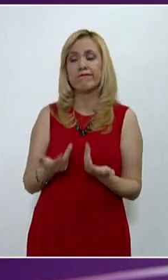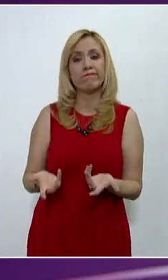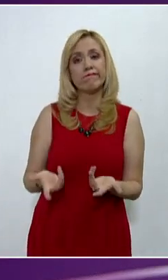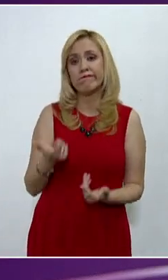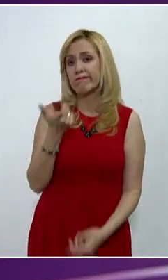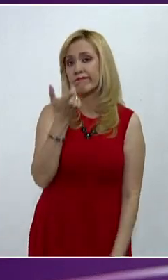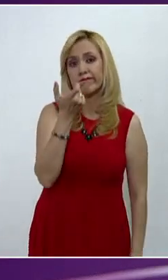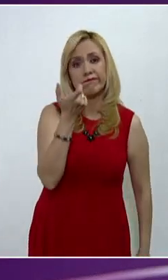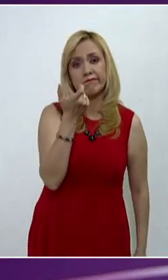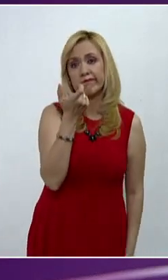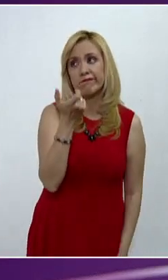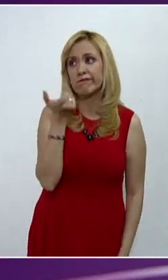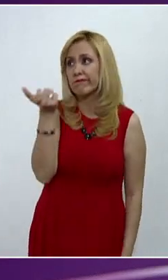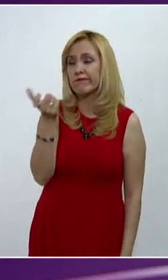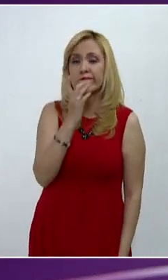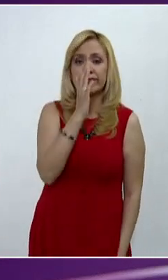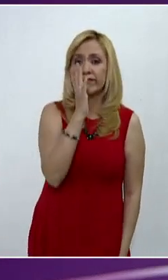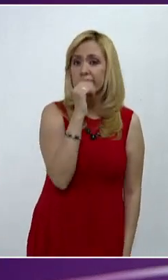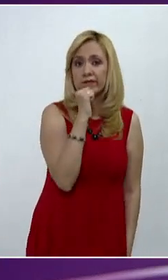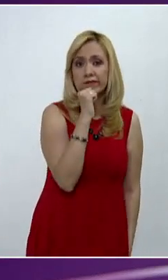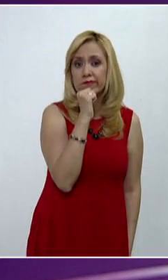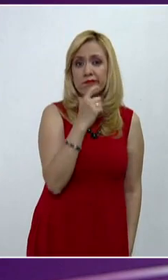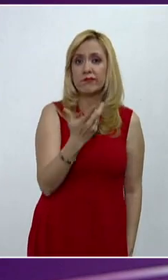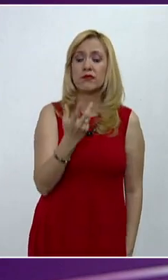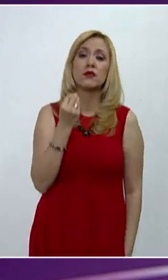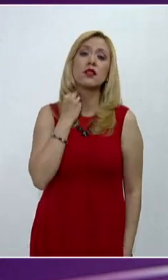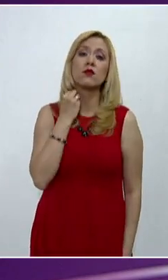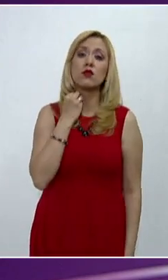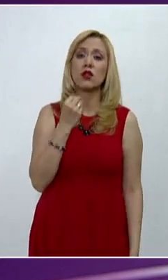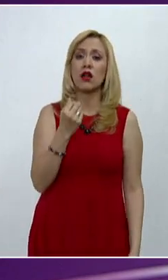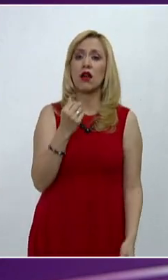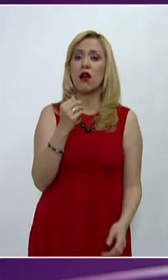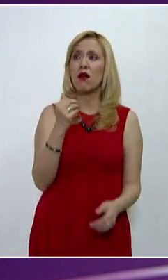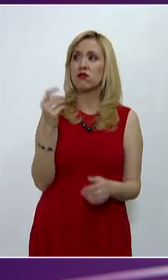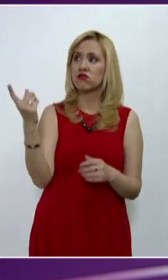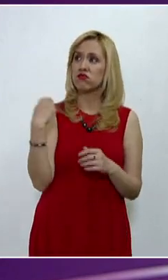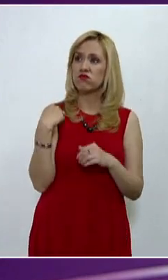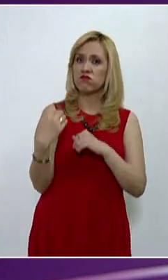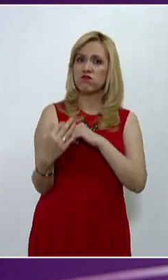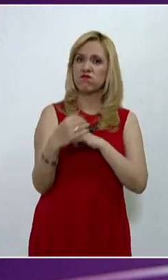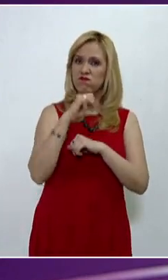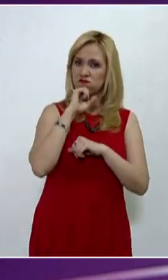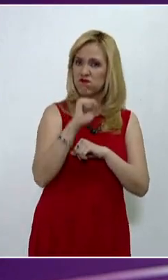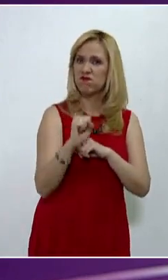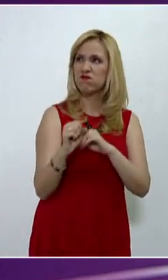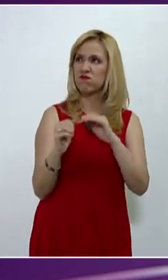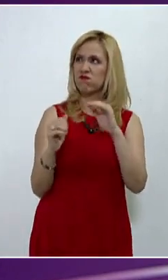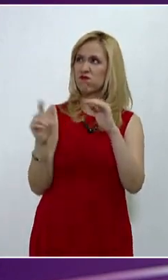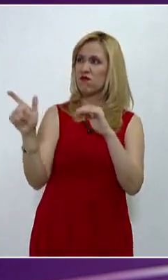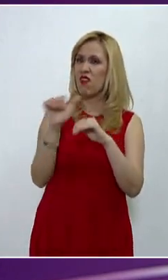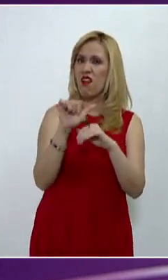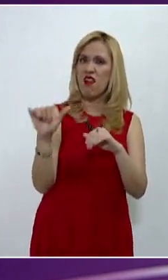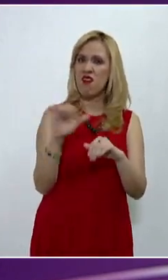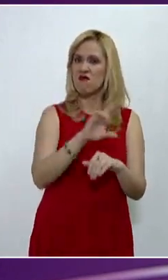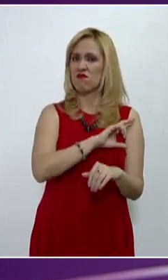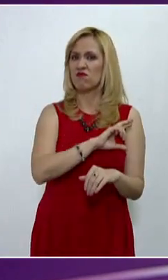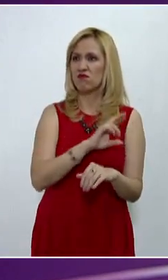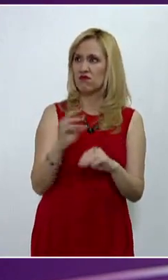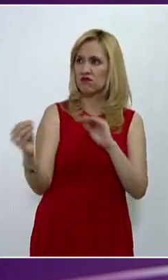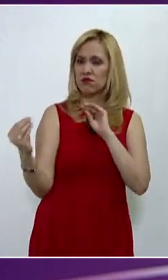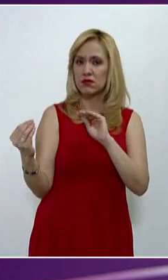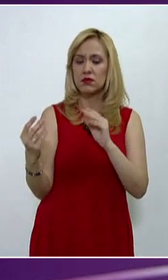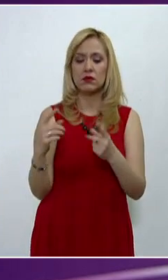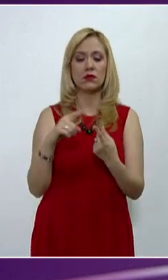de solventar los gastos de una asistencia letrada, esto es de una defensa jurídica, poblaciones indígenas,